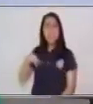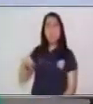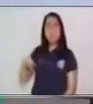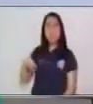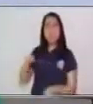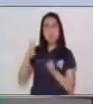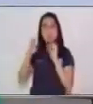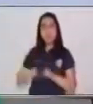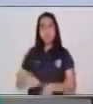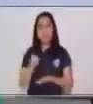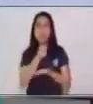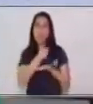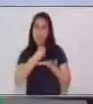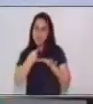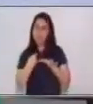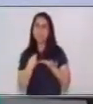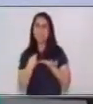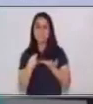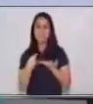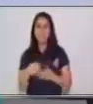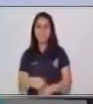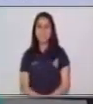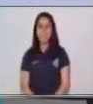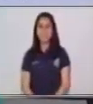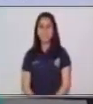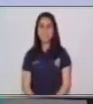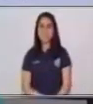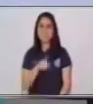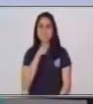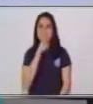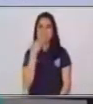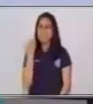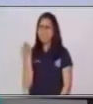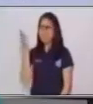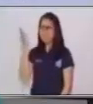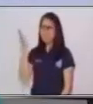Alberti, el autor.